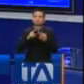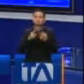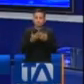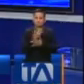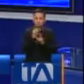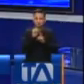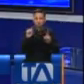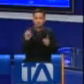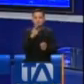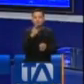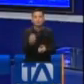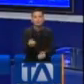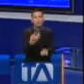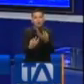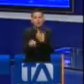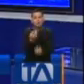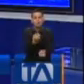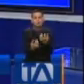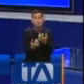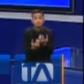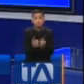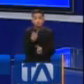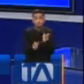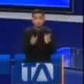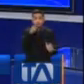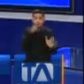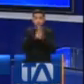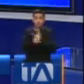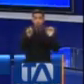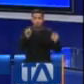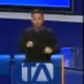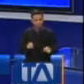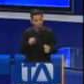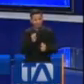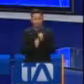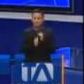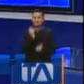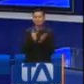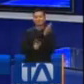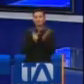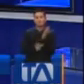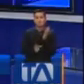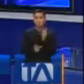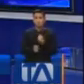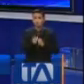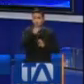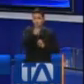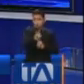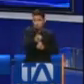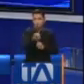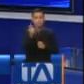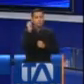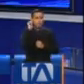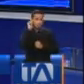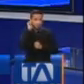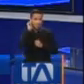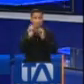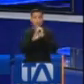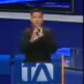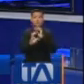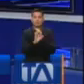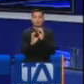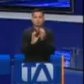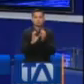espacios seguros donde las víctimas pueden realizar sus denuncias. Pero, ¿qué pasa con esta problemática? ¿Se siente usted segura viajando en transporte